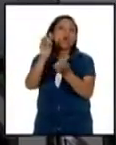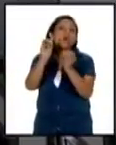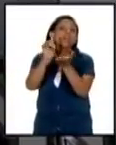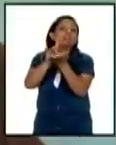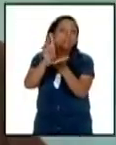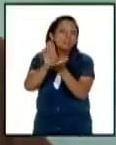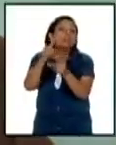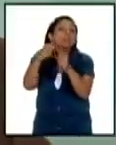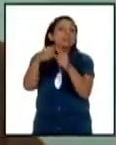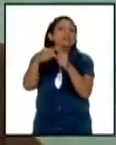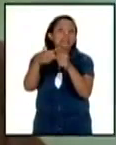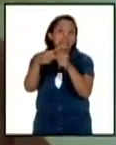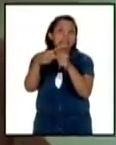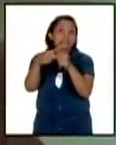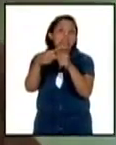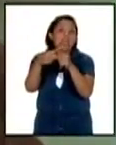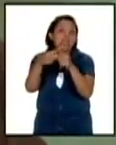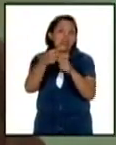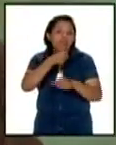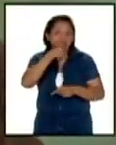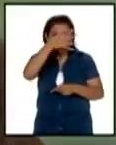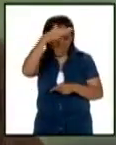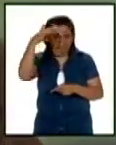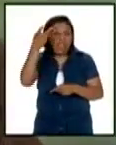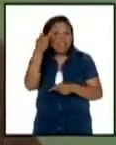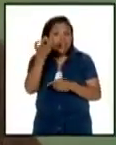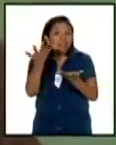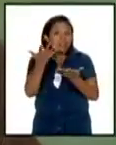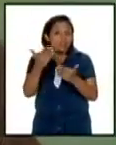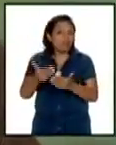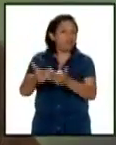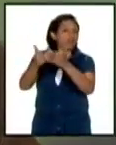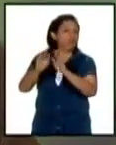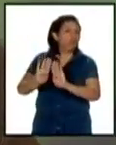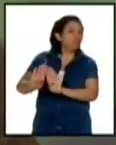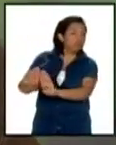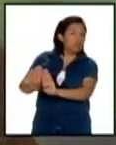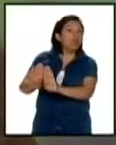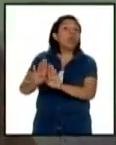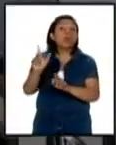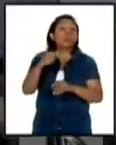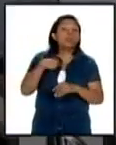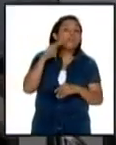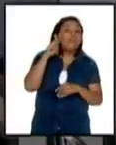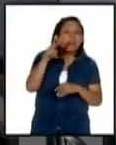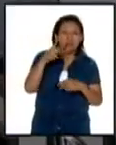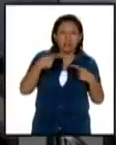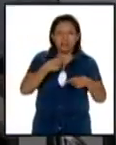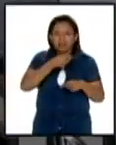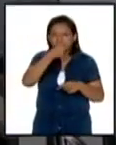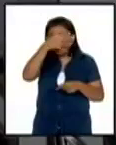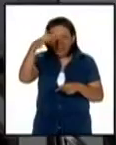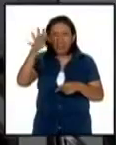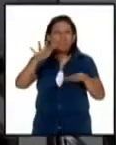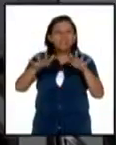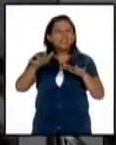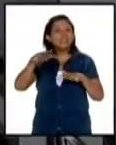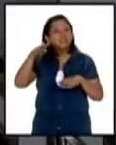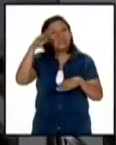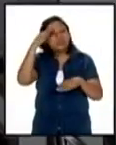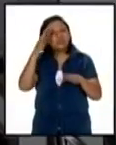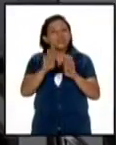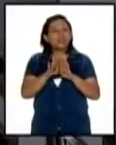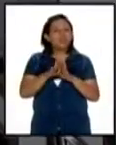una forma de marginación que tenemos en la sociedad. Cuando vemos a los adultos mayores, generamos a veces un desdén, no